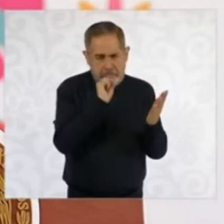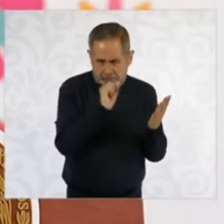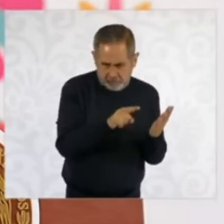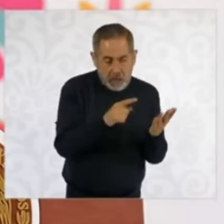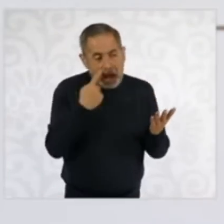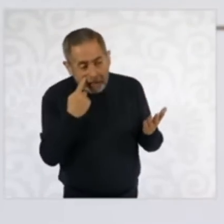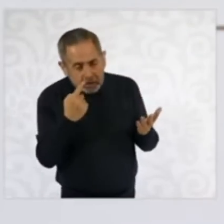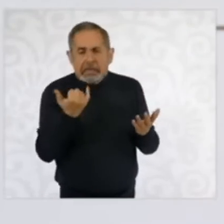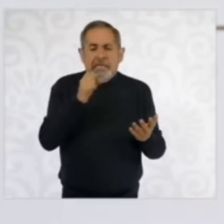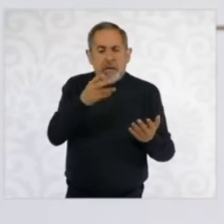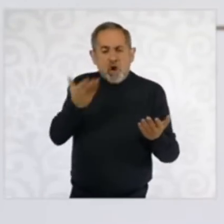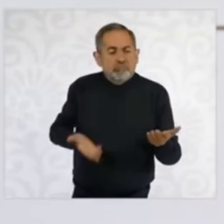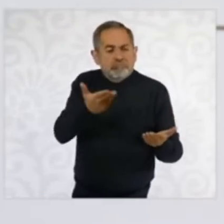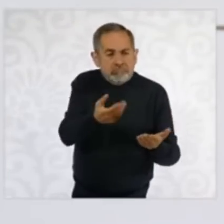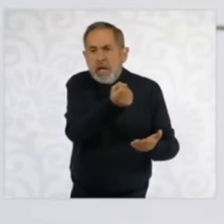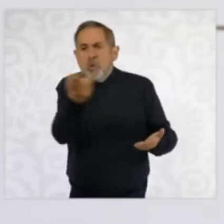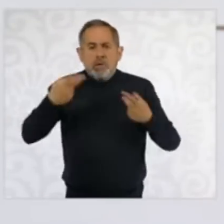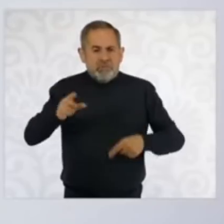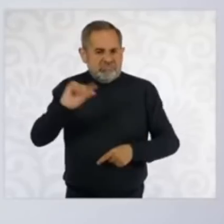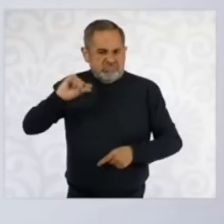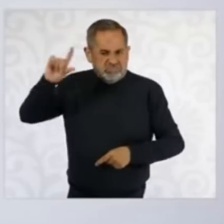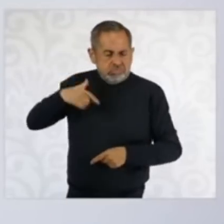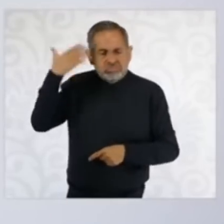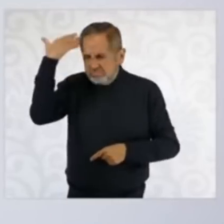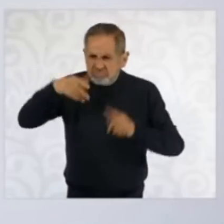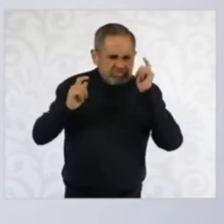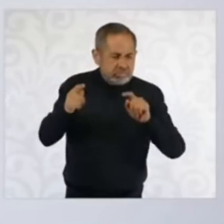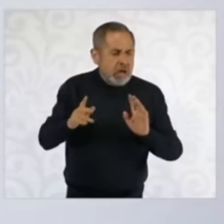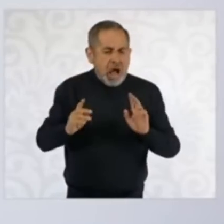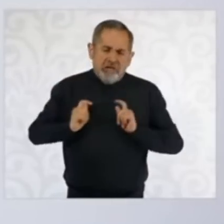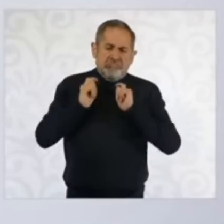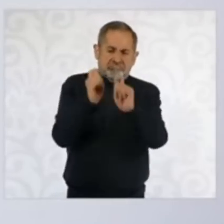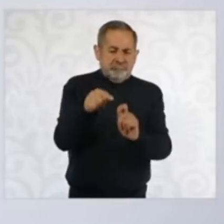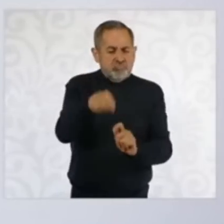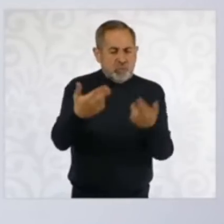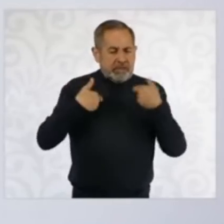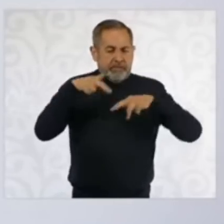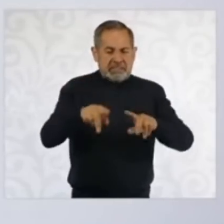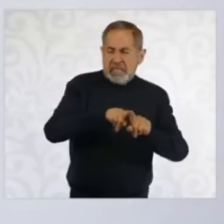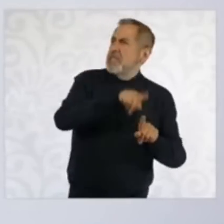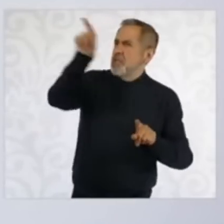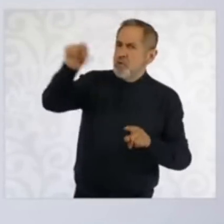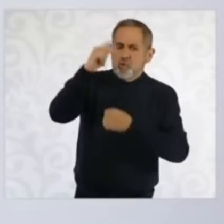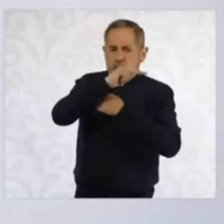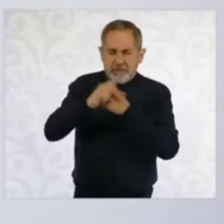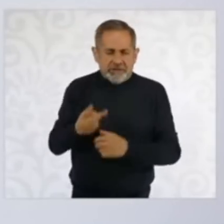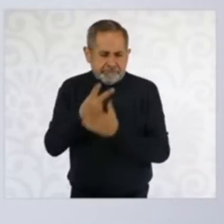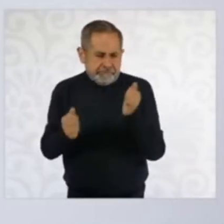pues propondremos personalidades que puedan ser representantes del gobierno de México en otros países,